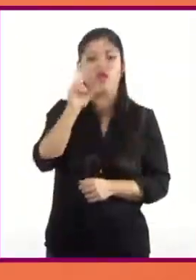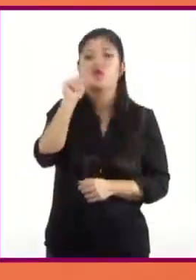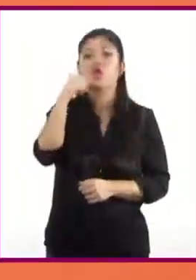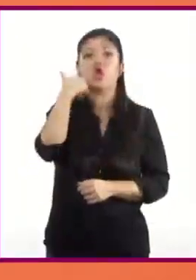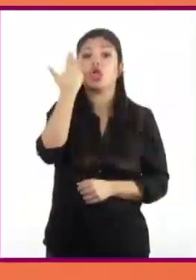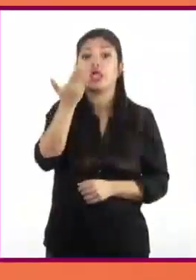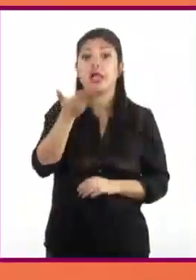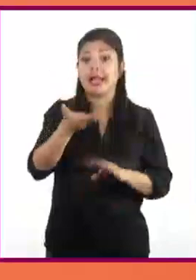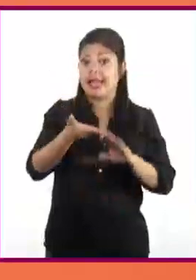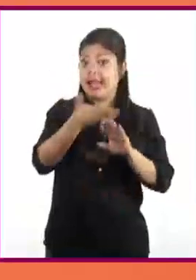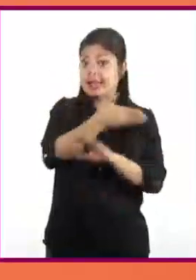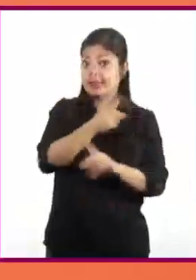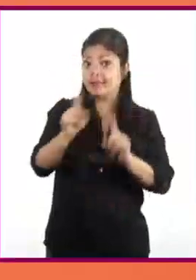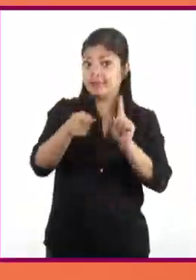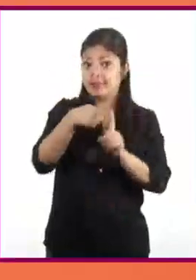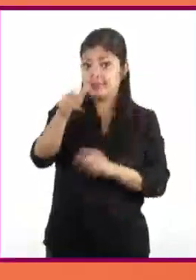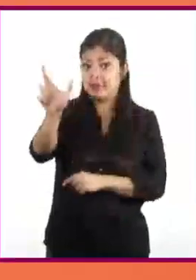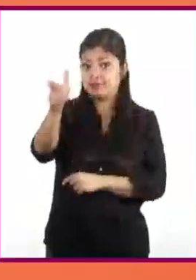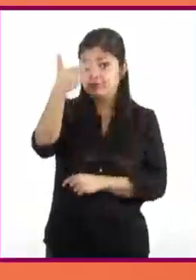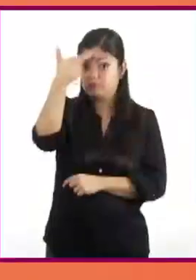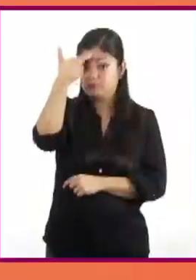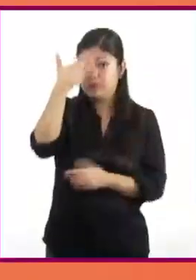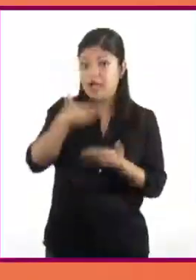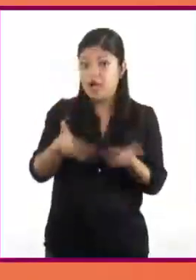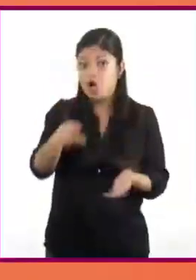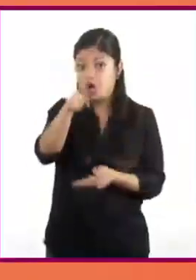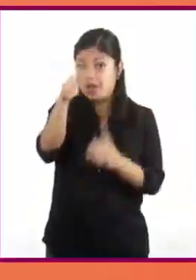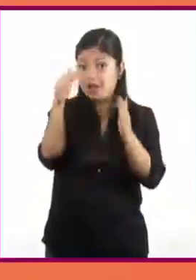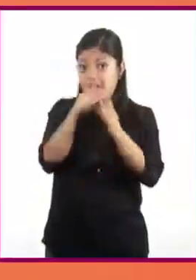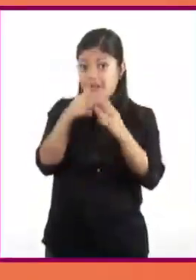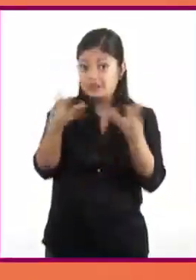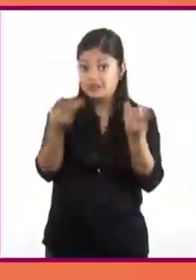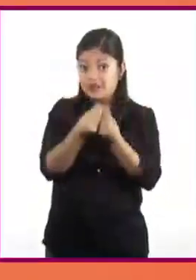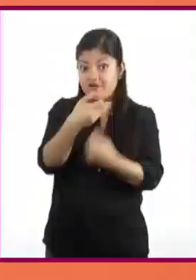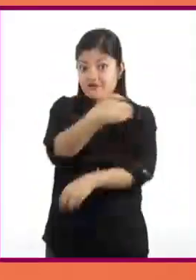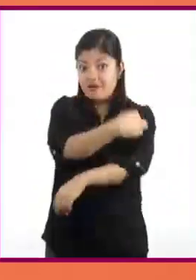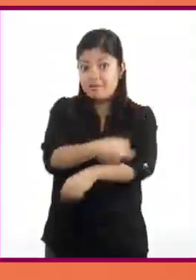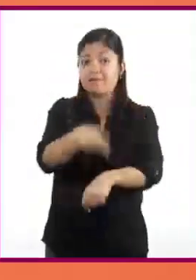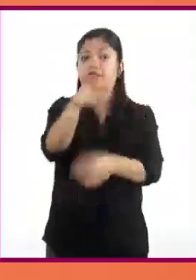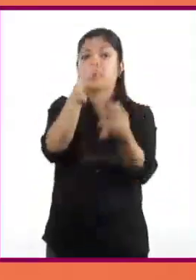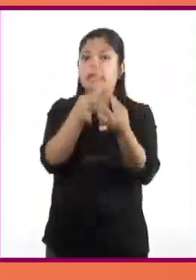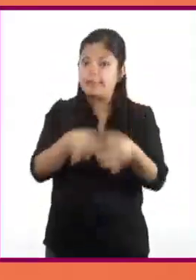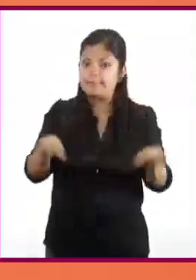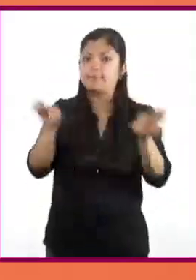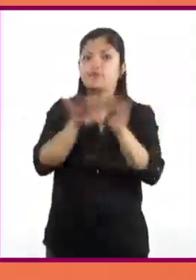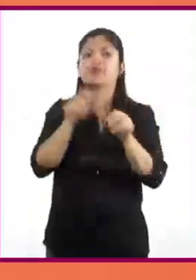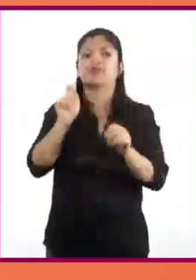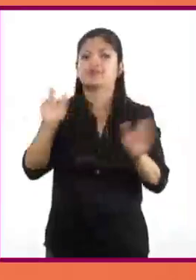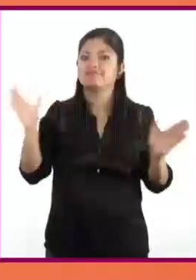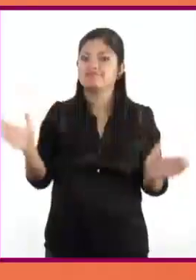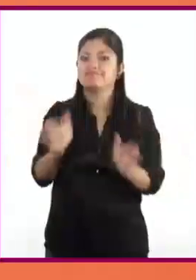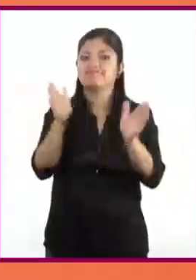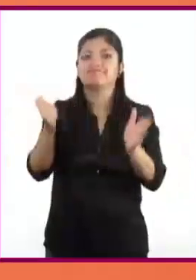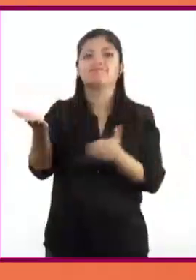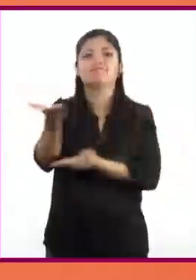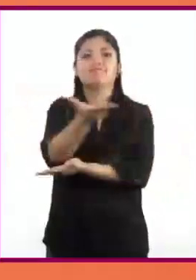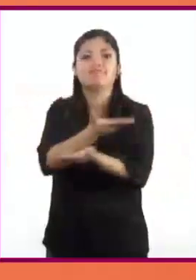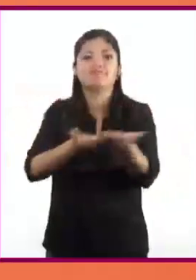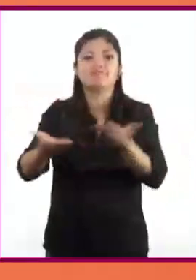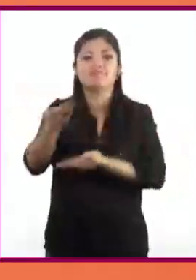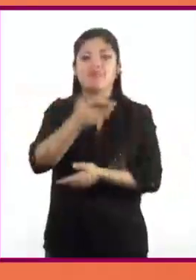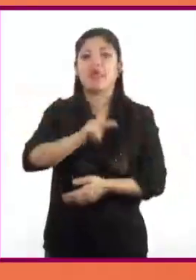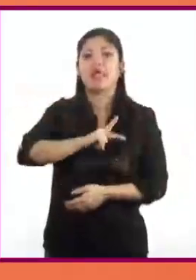irnos sin antes recordarles que ahora que están en casa con su familia, es importante que fomenten la colaboración,